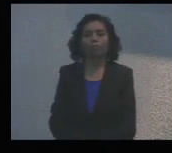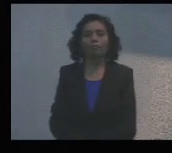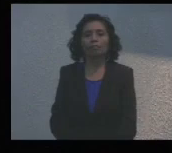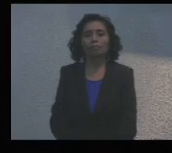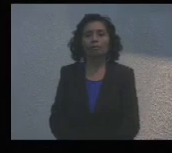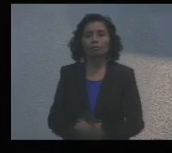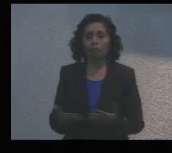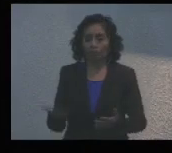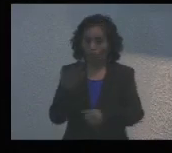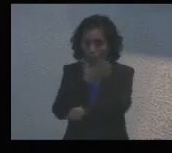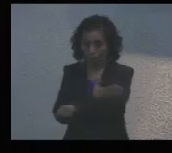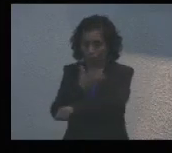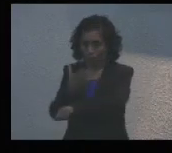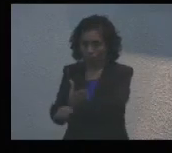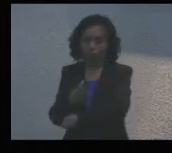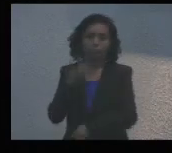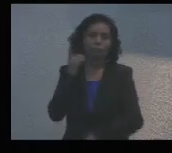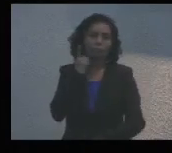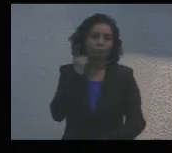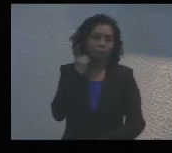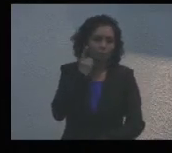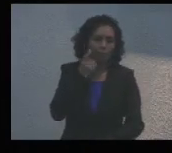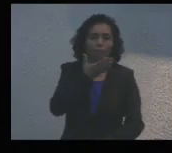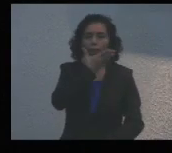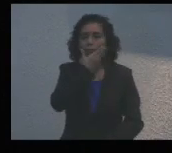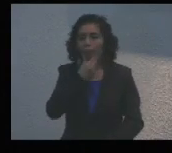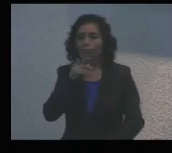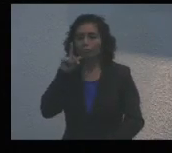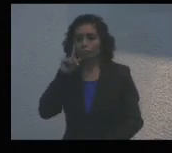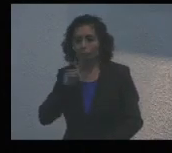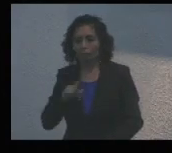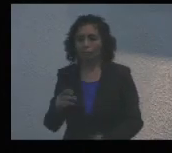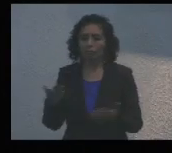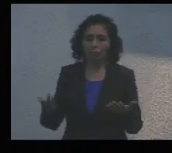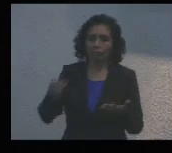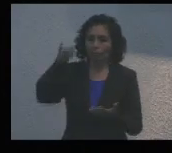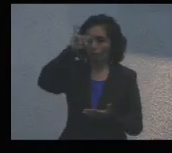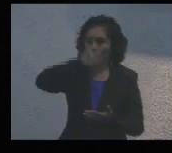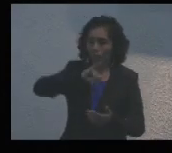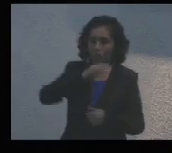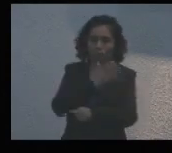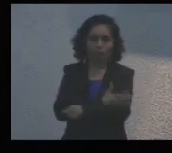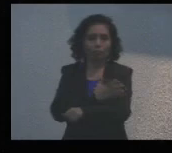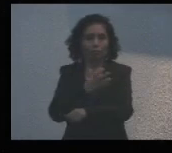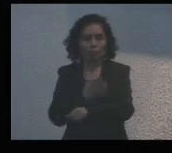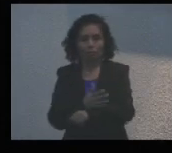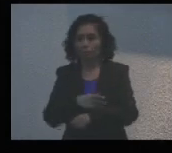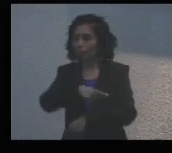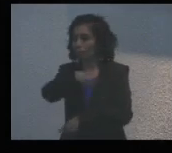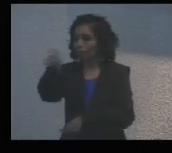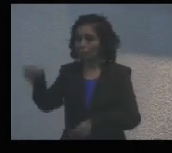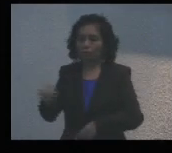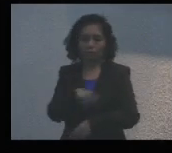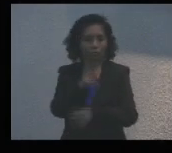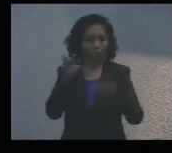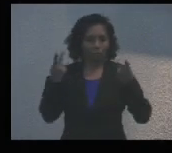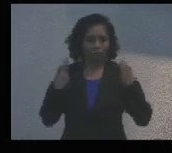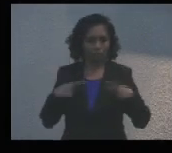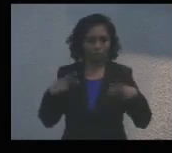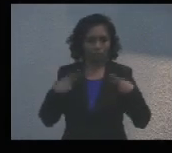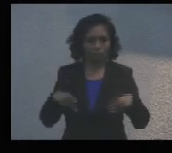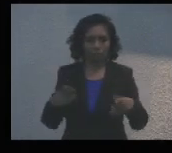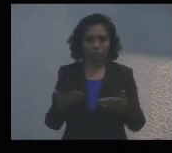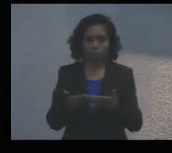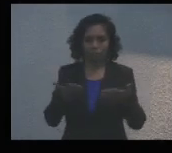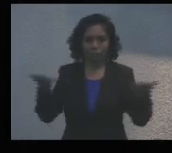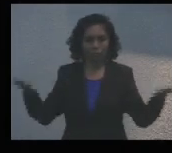A mis compañeros diputados y diputadas, a las autoridades que nos acompañan y público en general, y a todas las